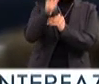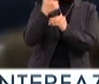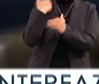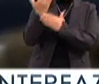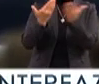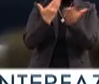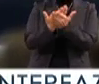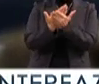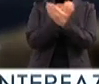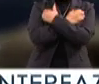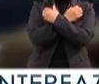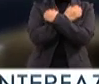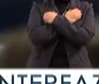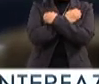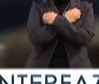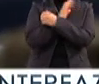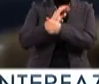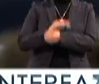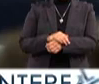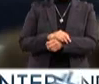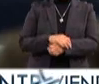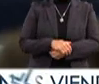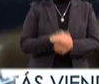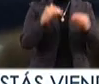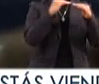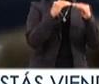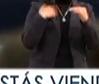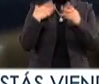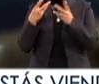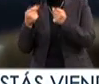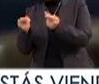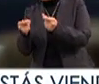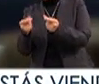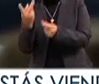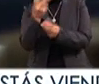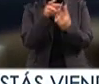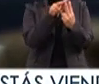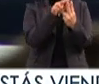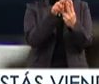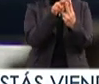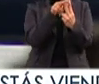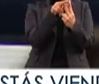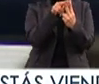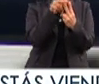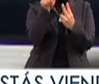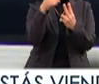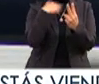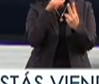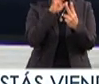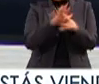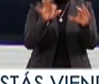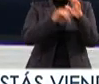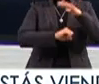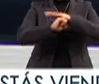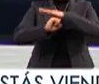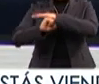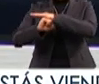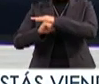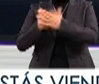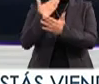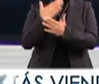prestación del servicio educativo, por la otra, equidad y calidad serán los dos grandes pilares